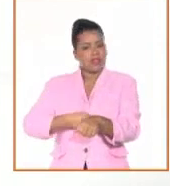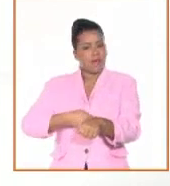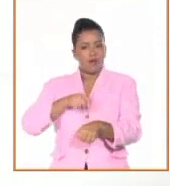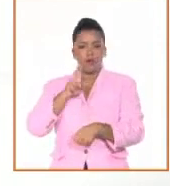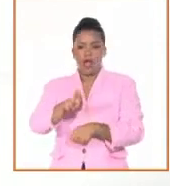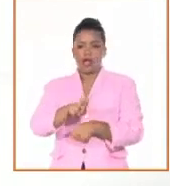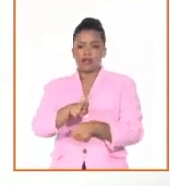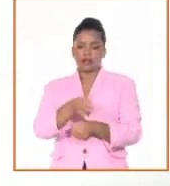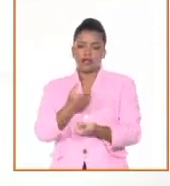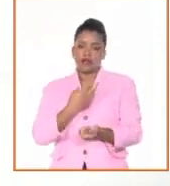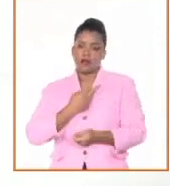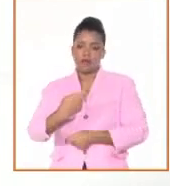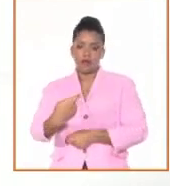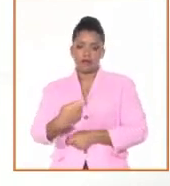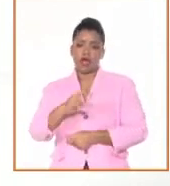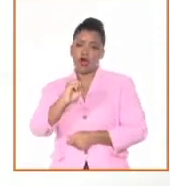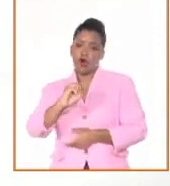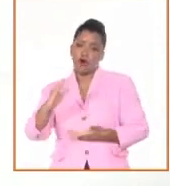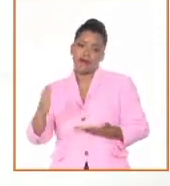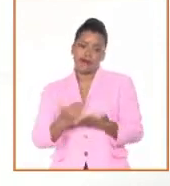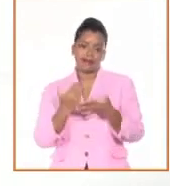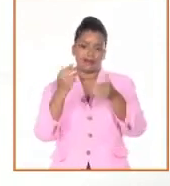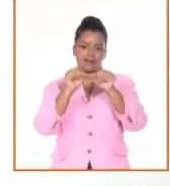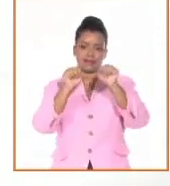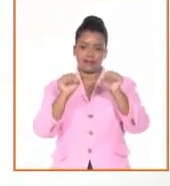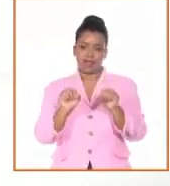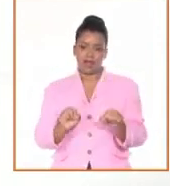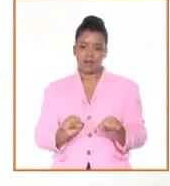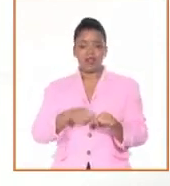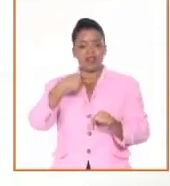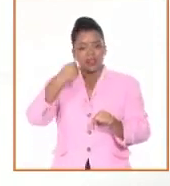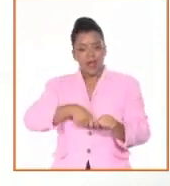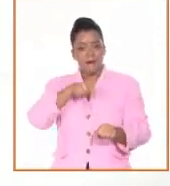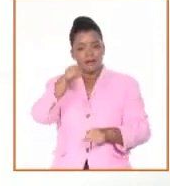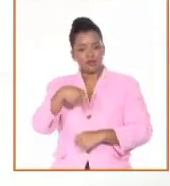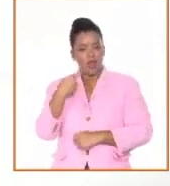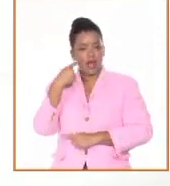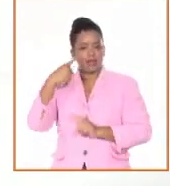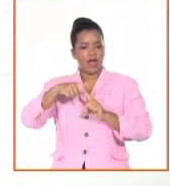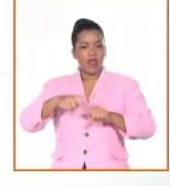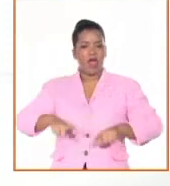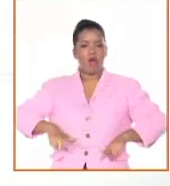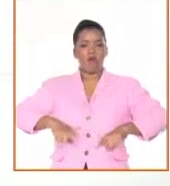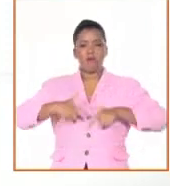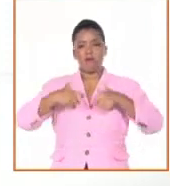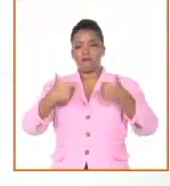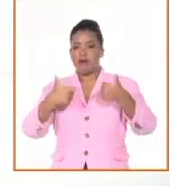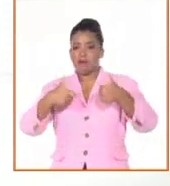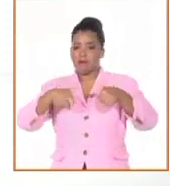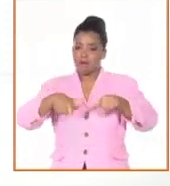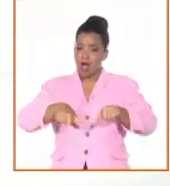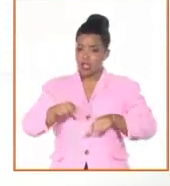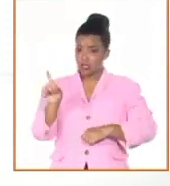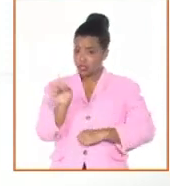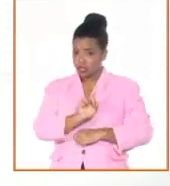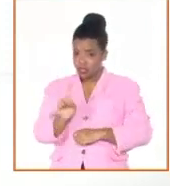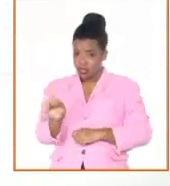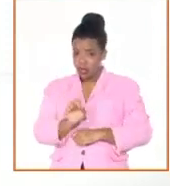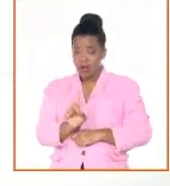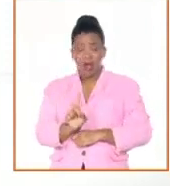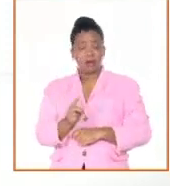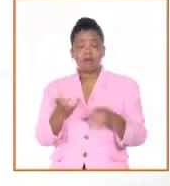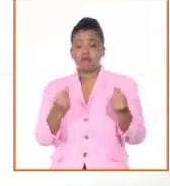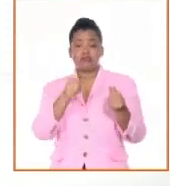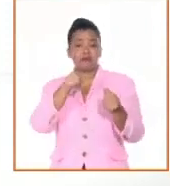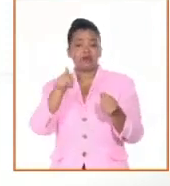sistema o del seguimiento debe existir un supervisor de esta tarea de lo contrario hay muchos muchachos sin trabajo